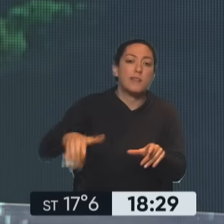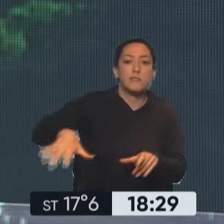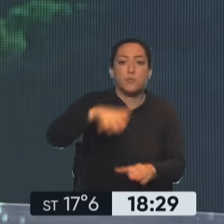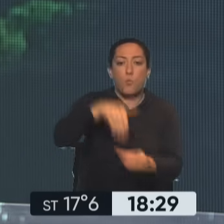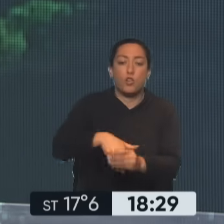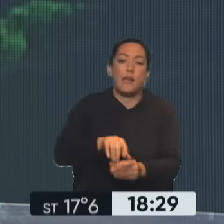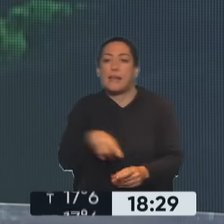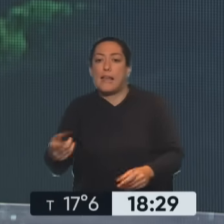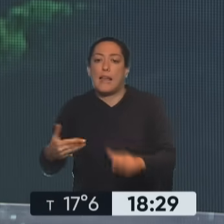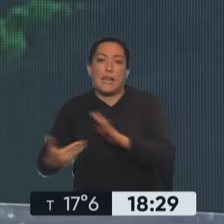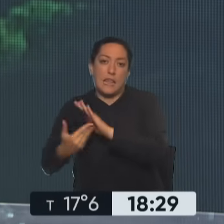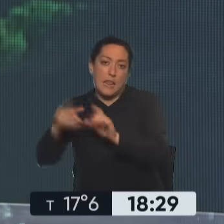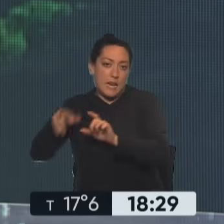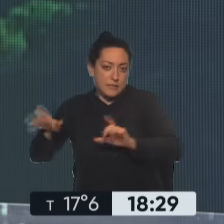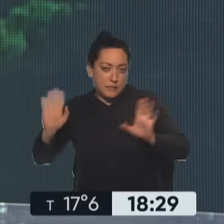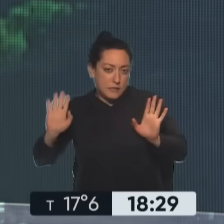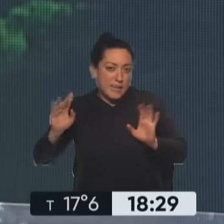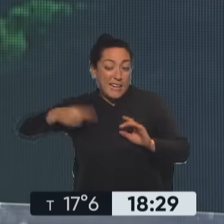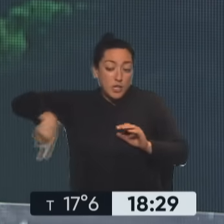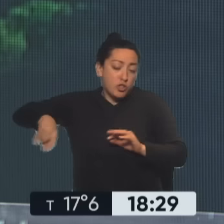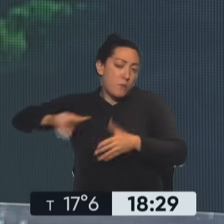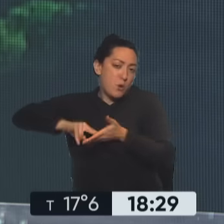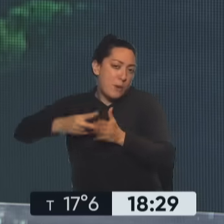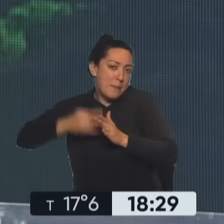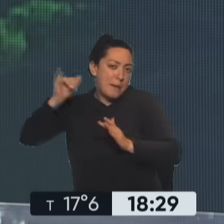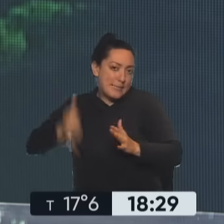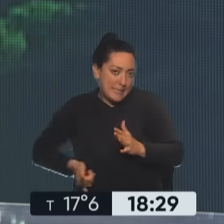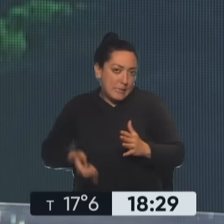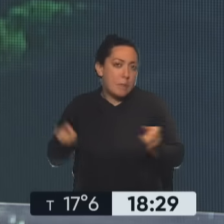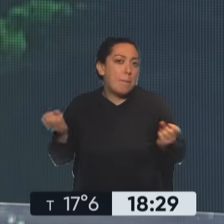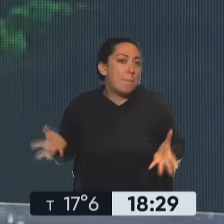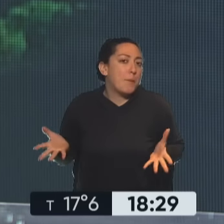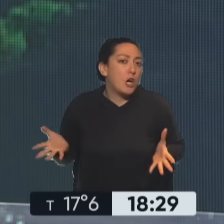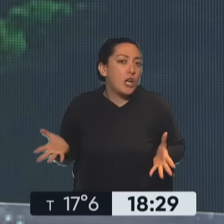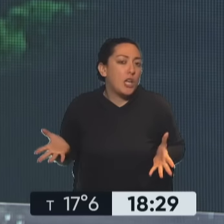dirigencia está en problemas. Está en problemas en el sentido de que, bueno,